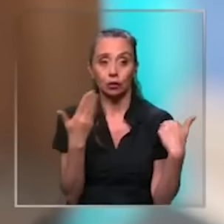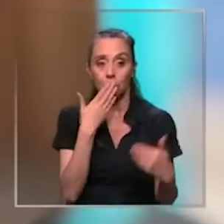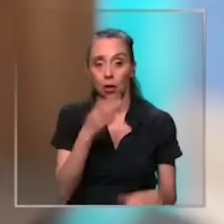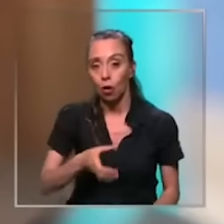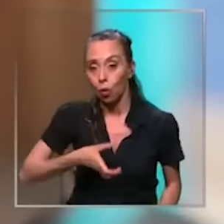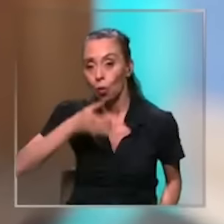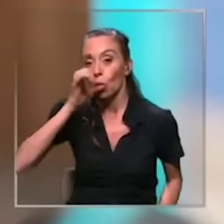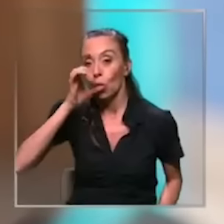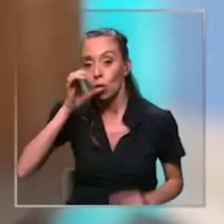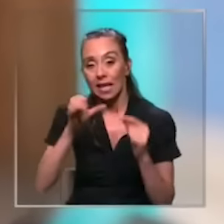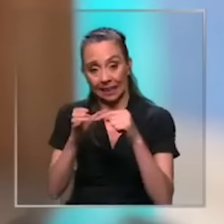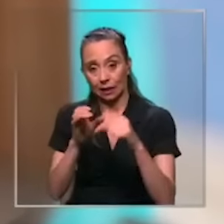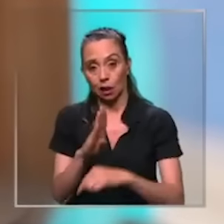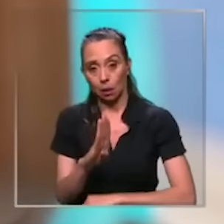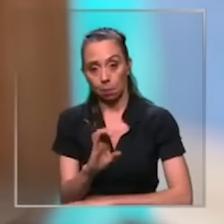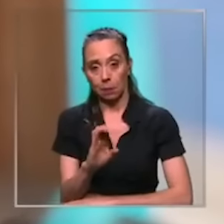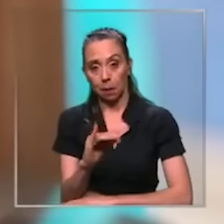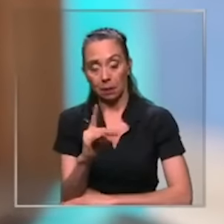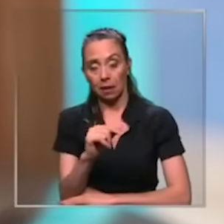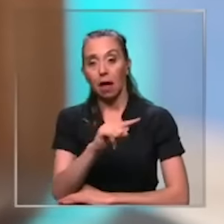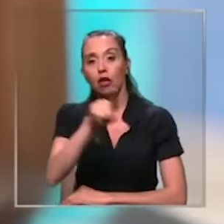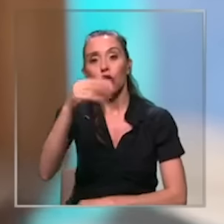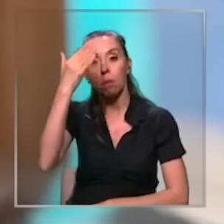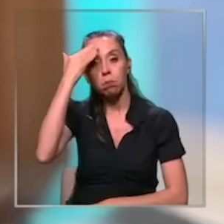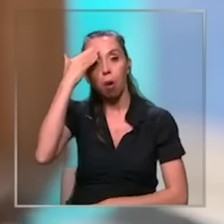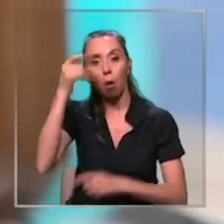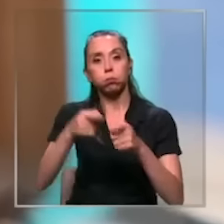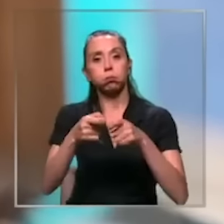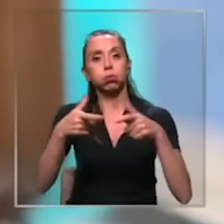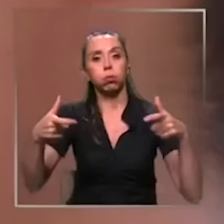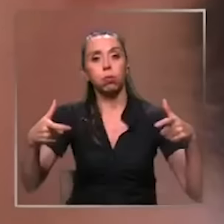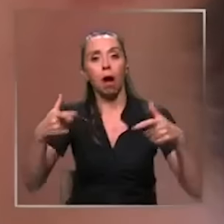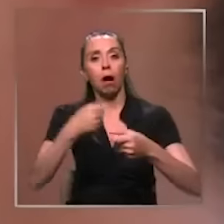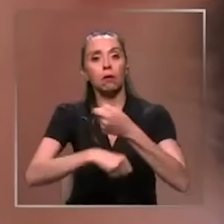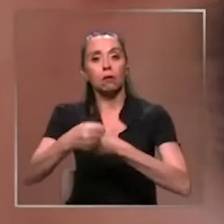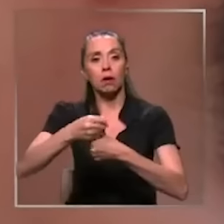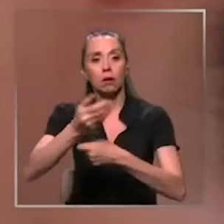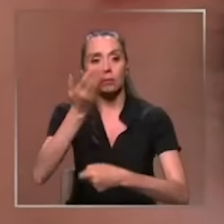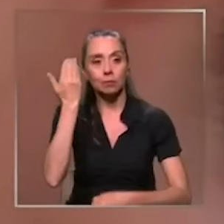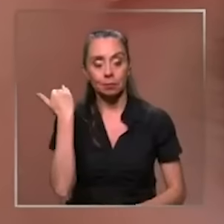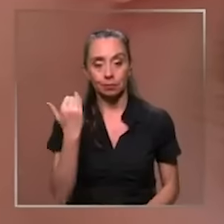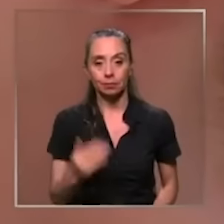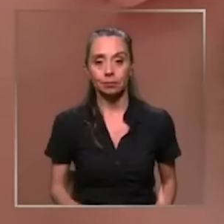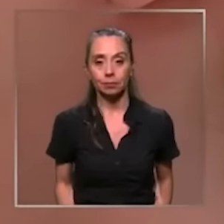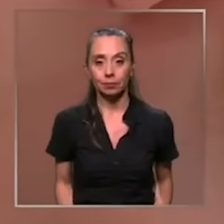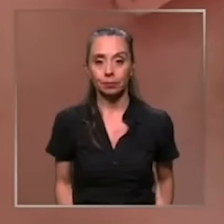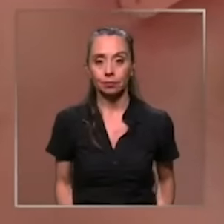una bebida que también se ha vuelto popular los últimos años.